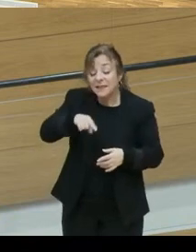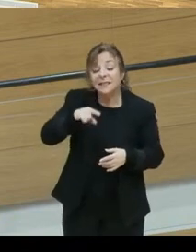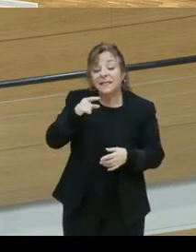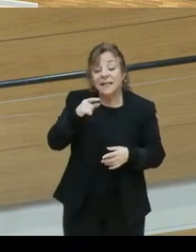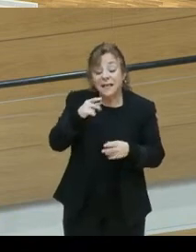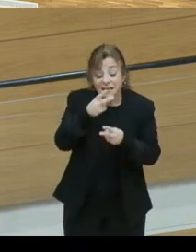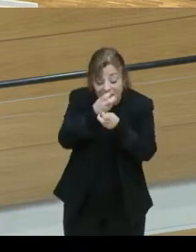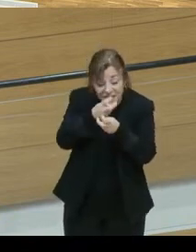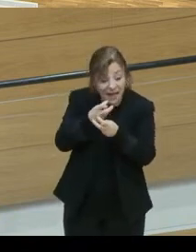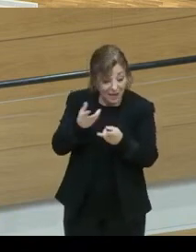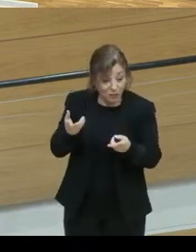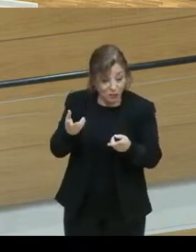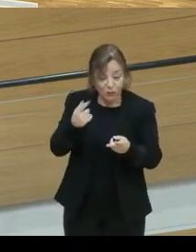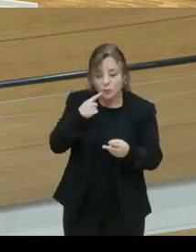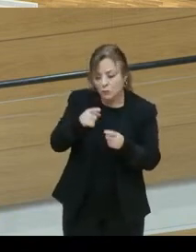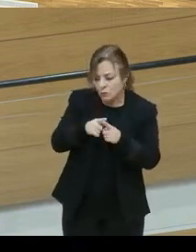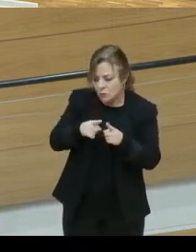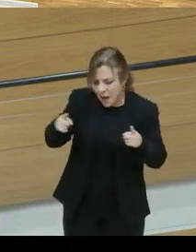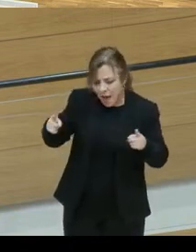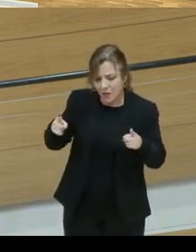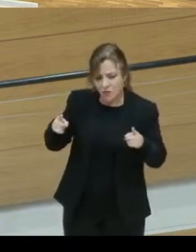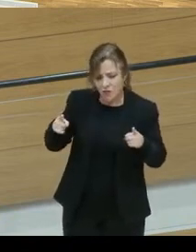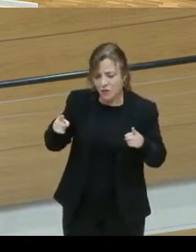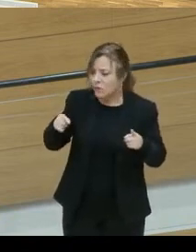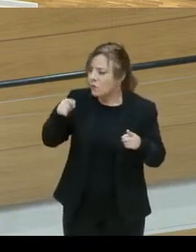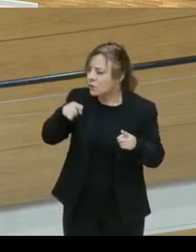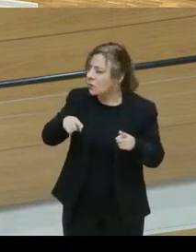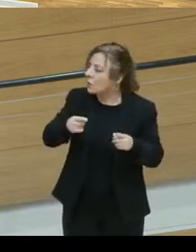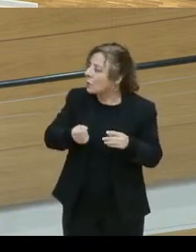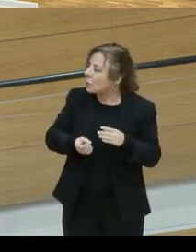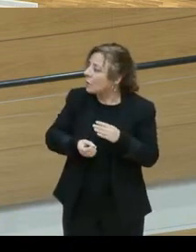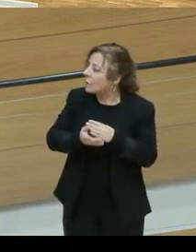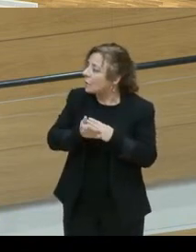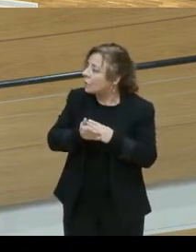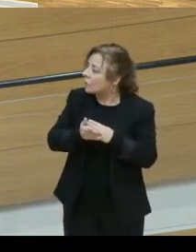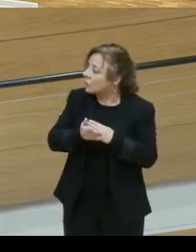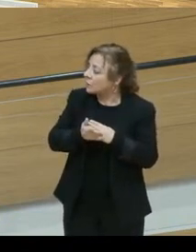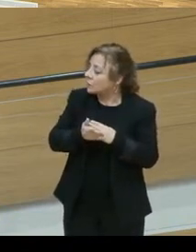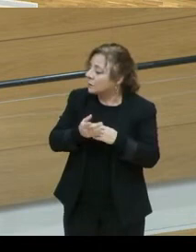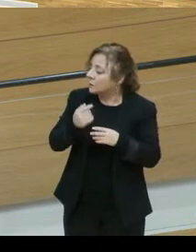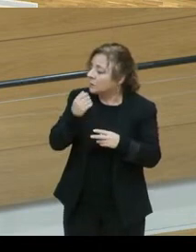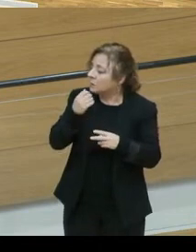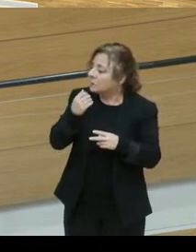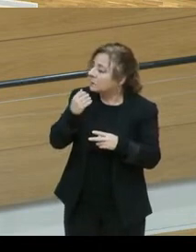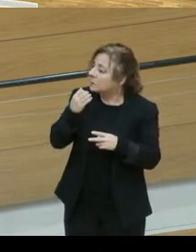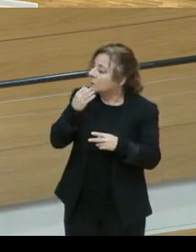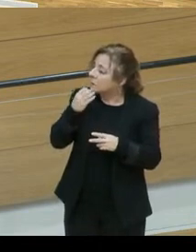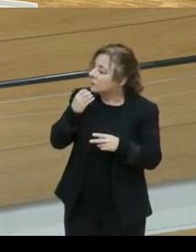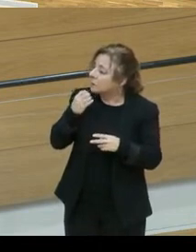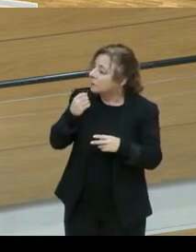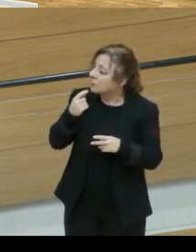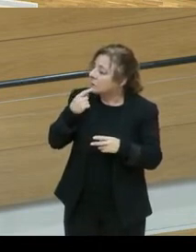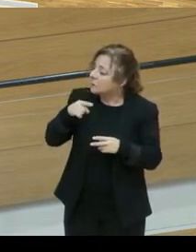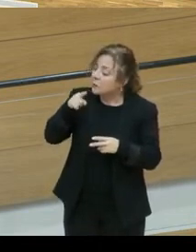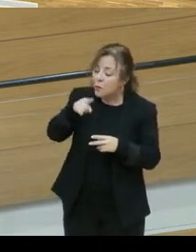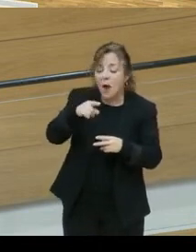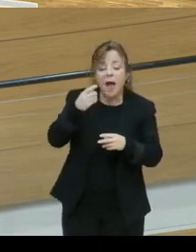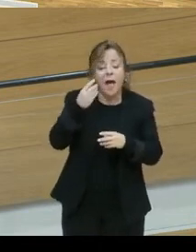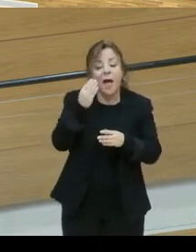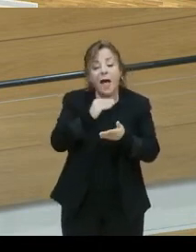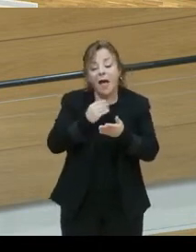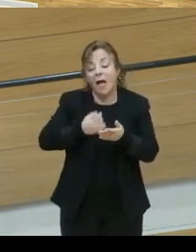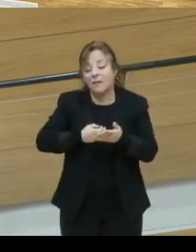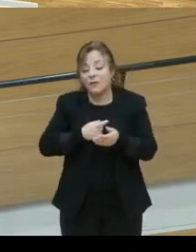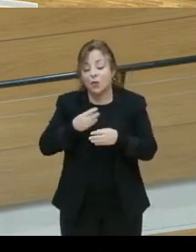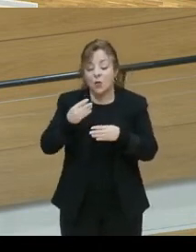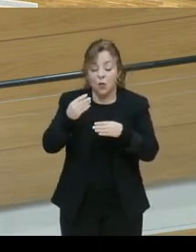carbono es muy largo en la cera y está formado cuando reacciona el ácido carboxílico de un ácido graso con un